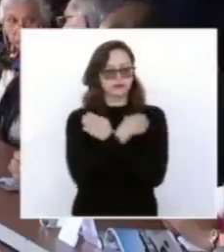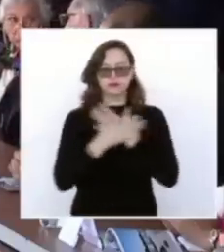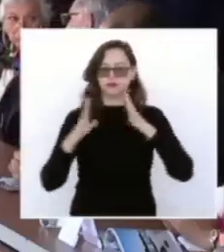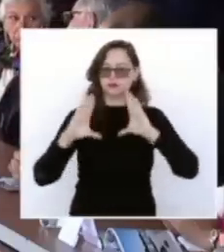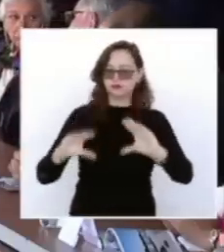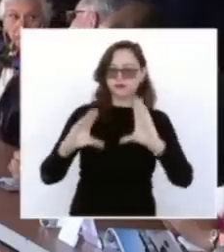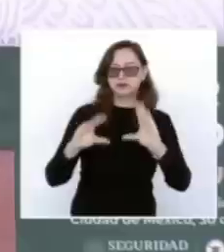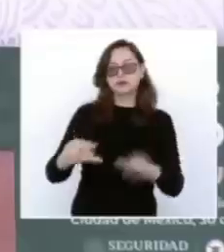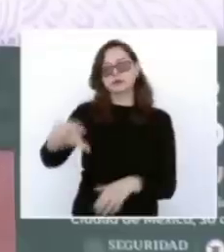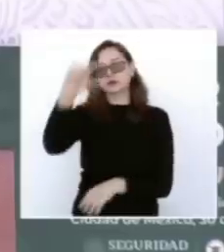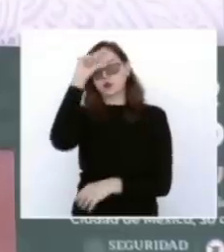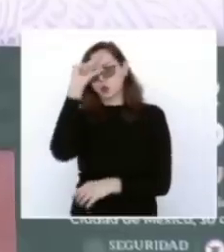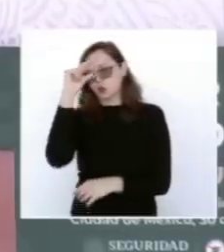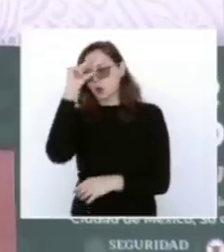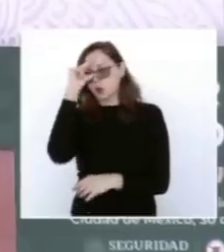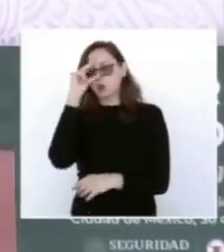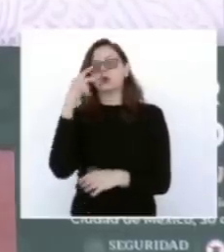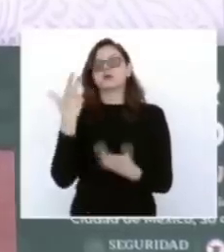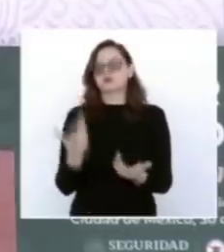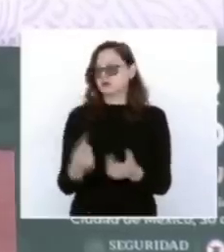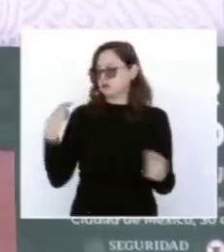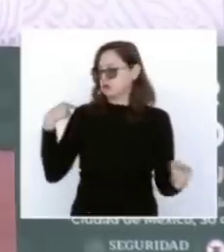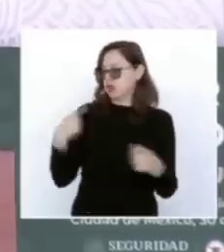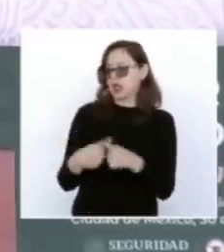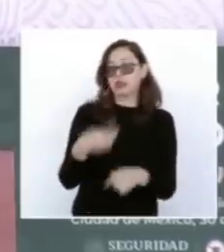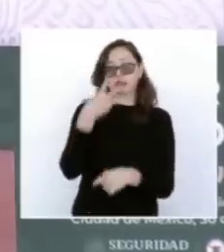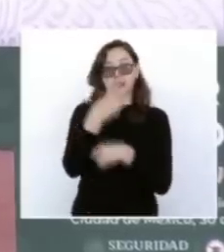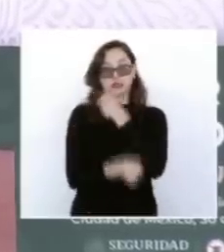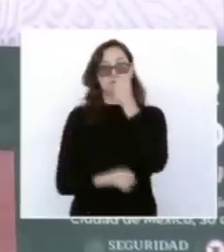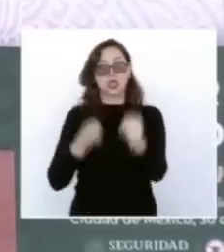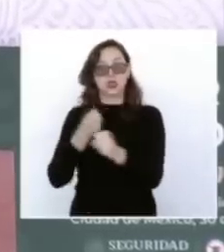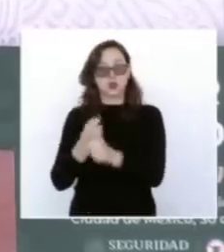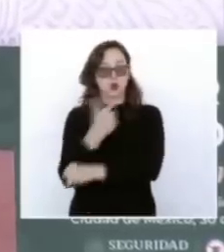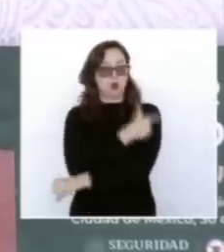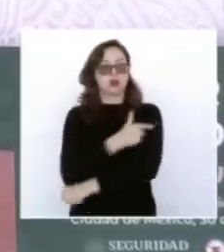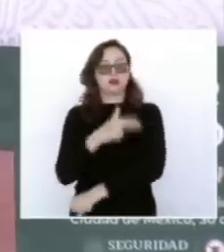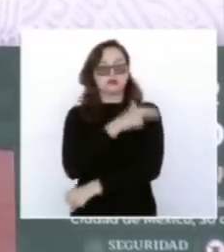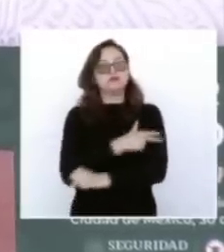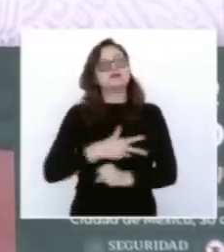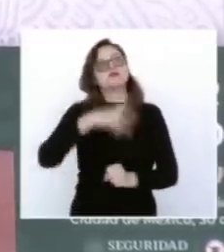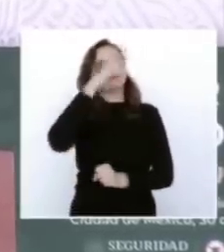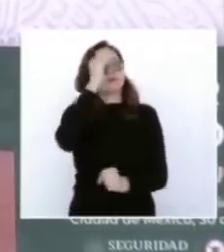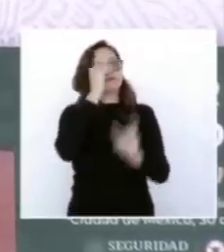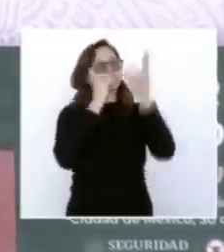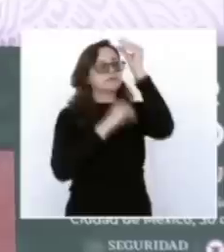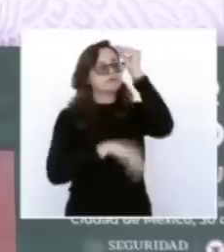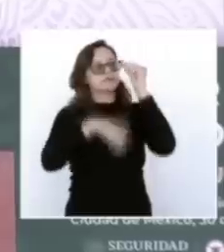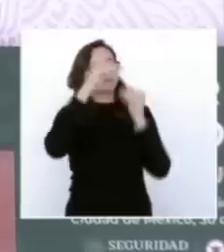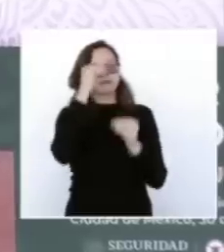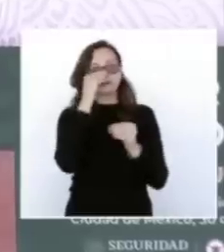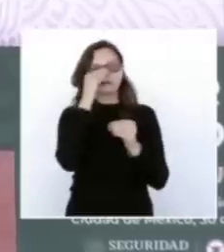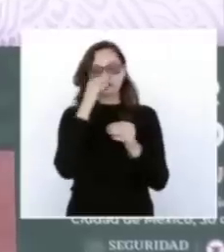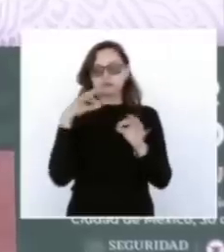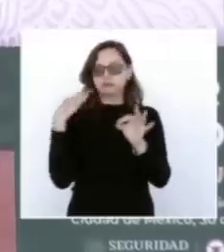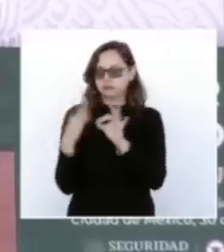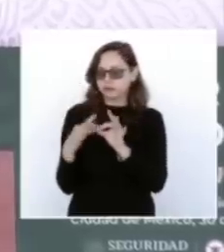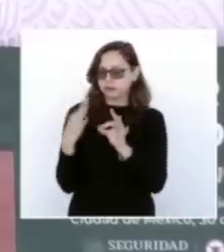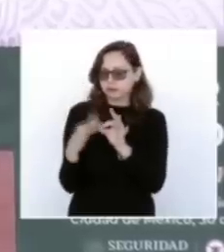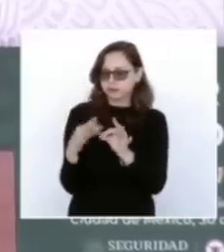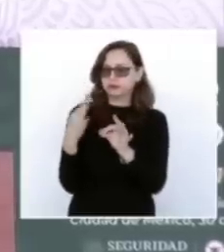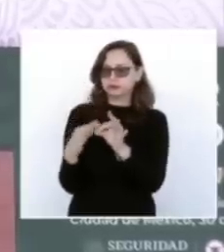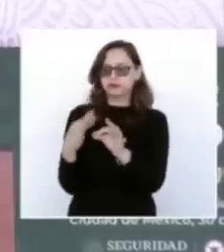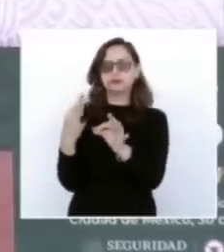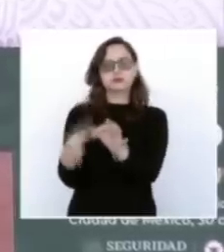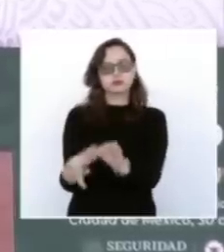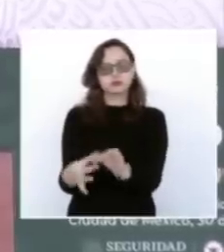adiestramiento y de inteligencia, adquirida en este trienio por la Guardia Nacional, no hubiera sido posible sin la firme